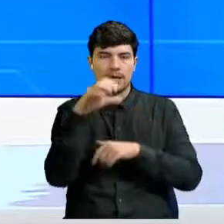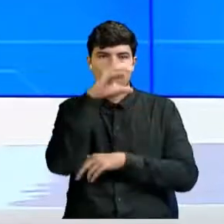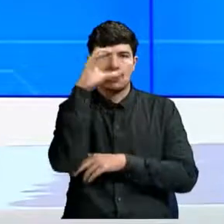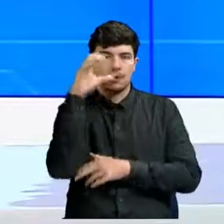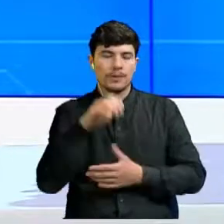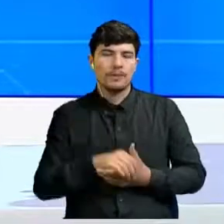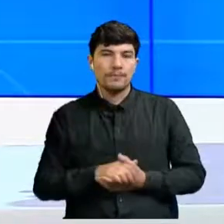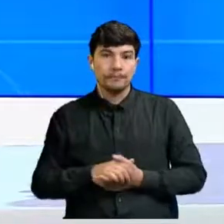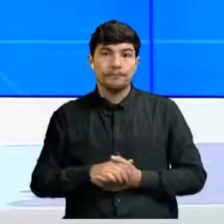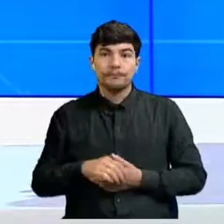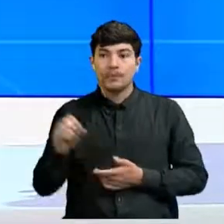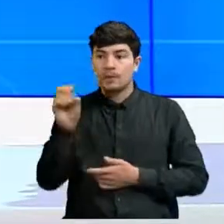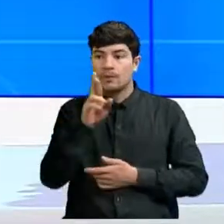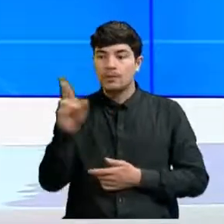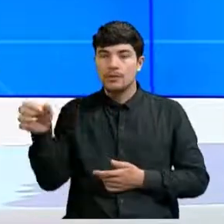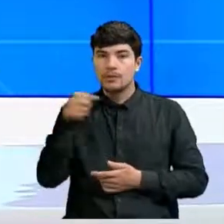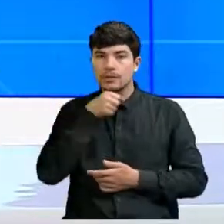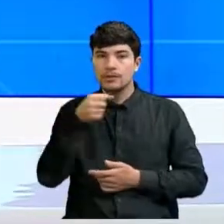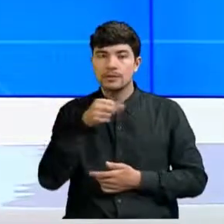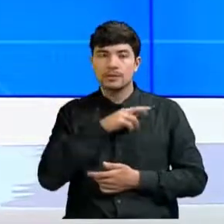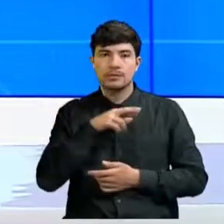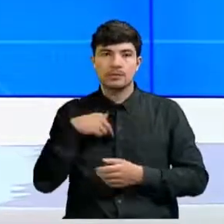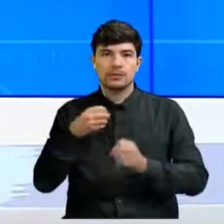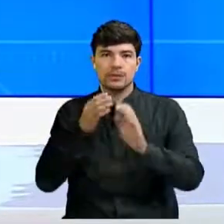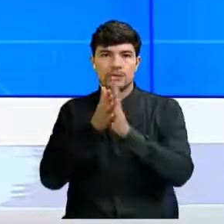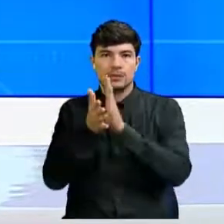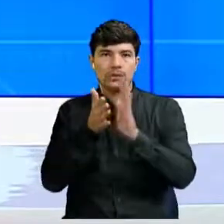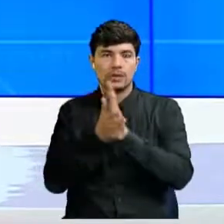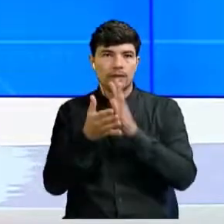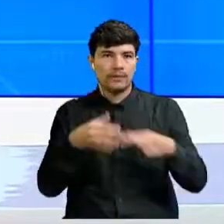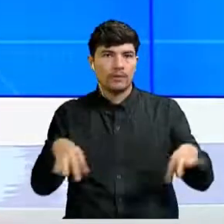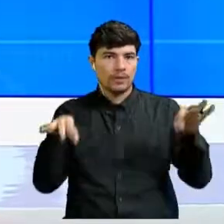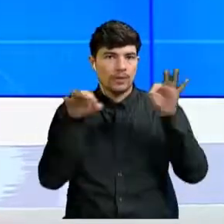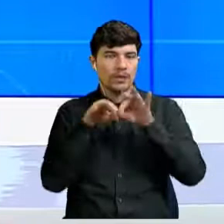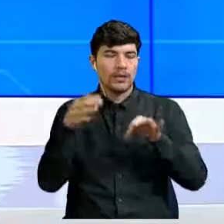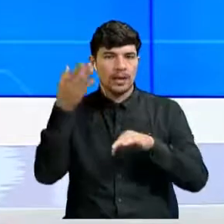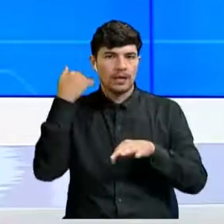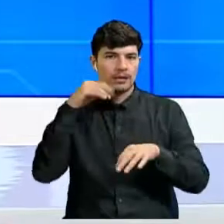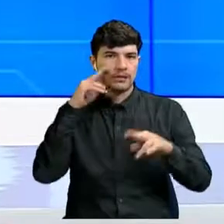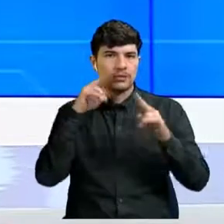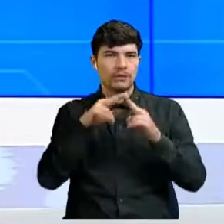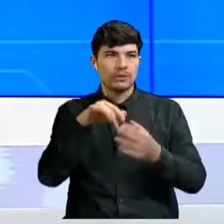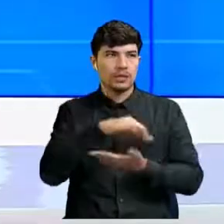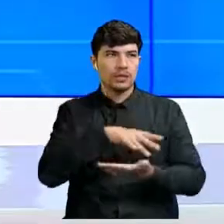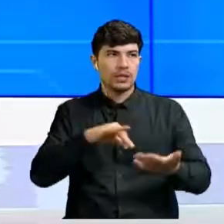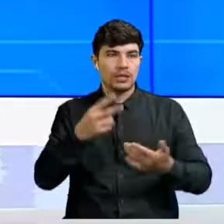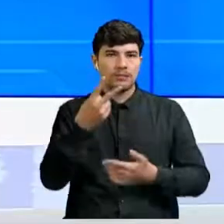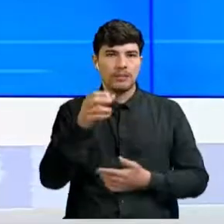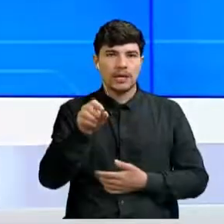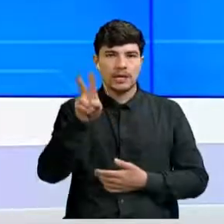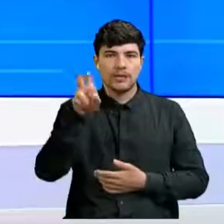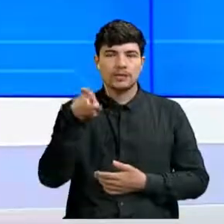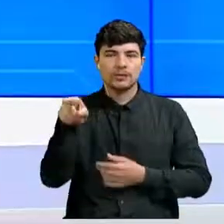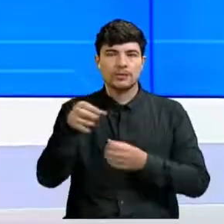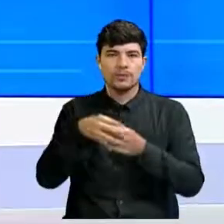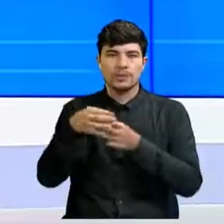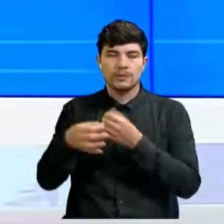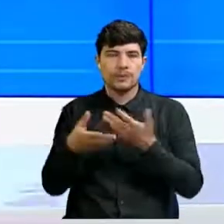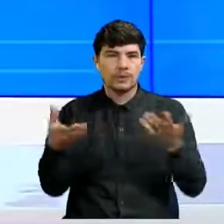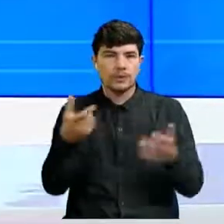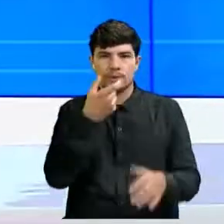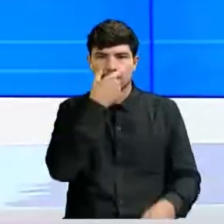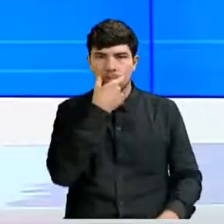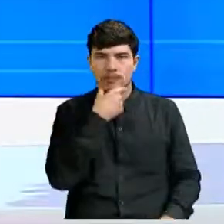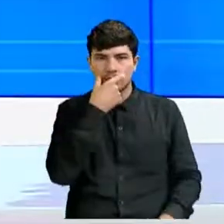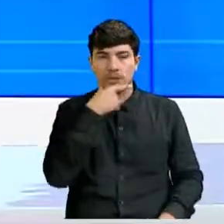Y en Oriente Noticias seguimos contándoles los hechos más importantes que se vivieron en la pasada Expedición Santander 2017 en el municipio de San Vicente